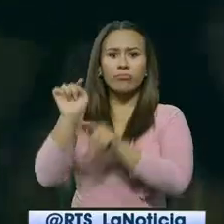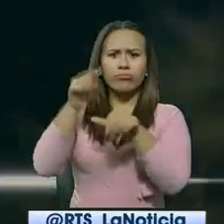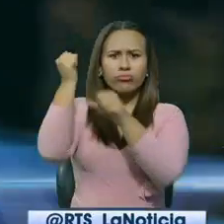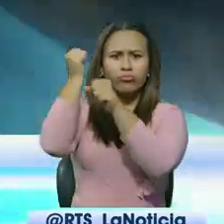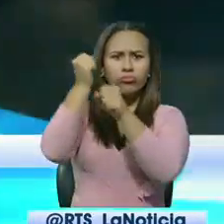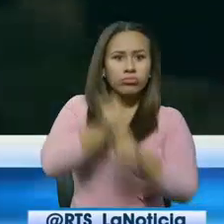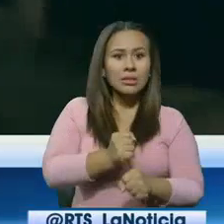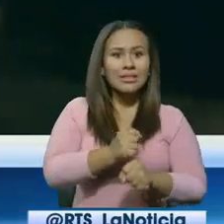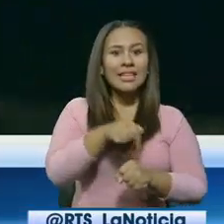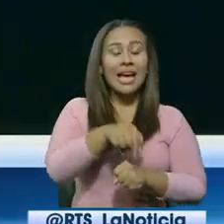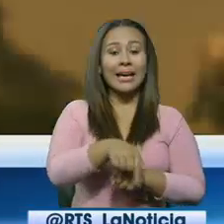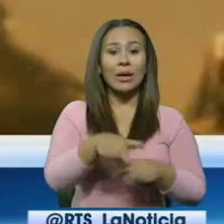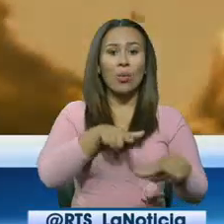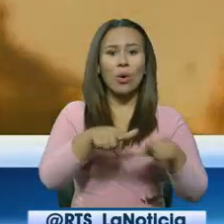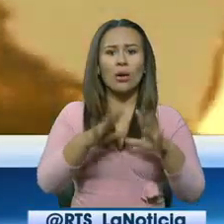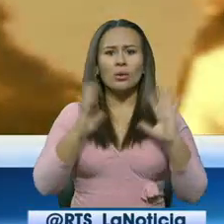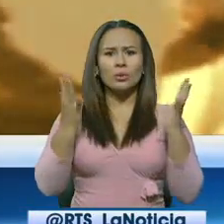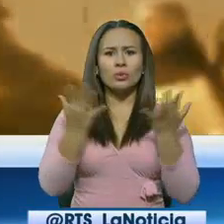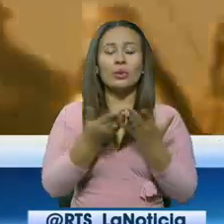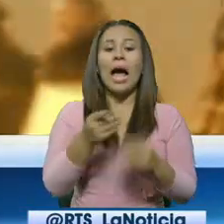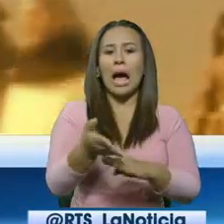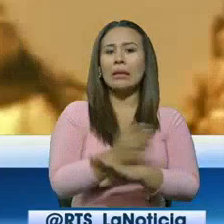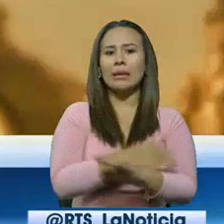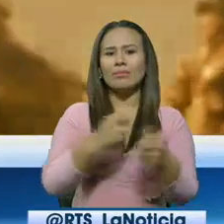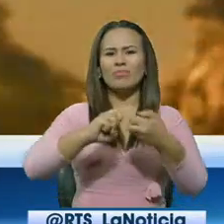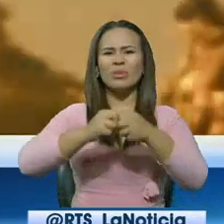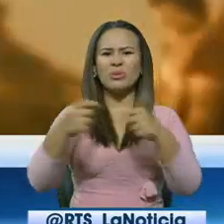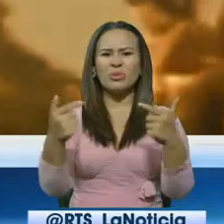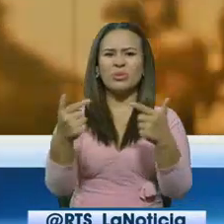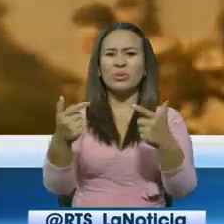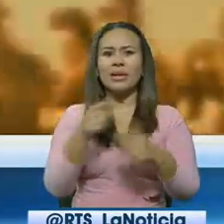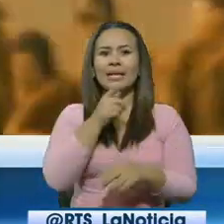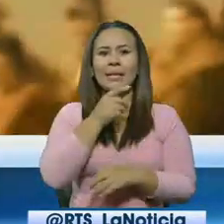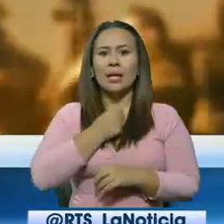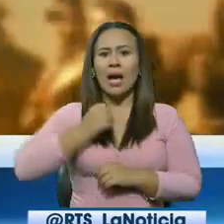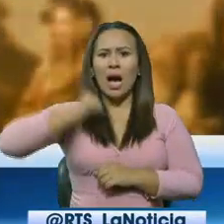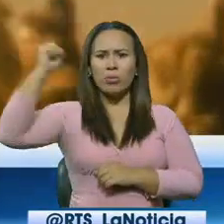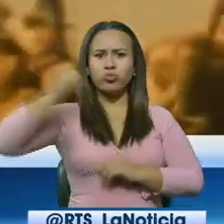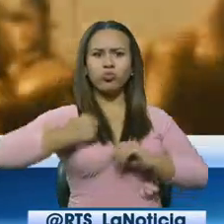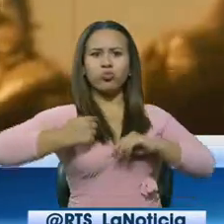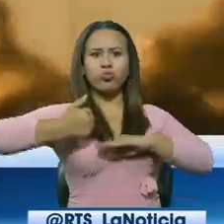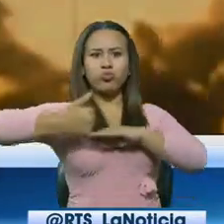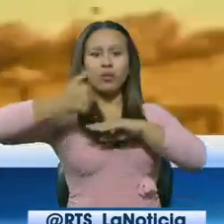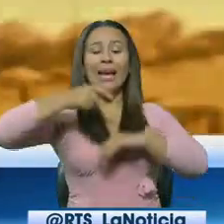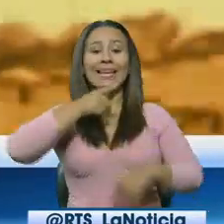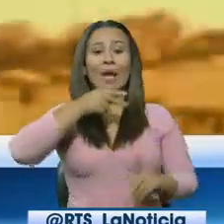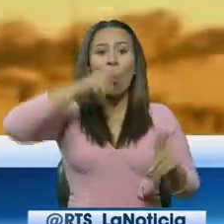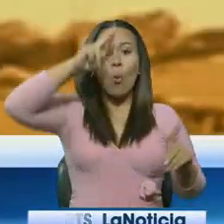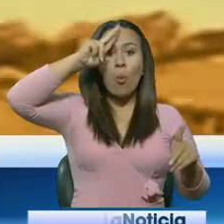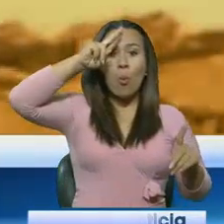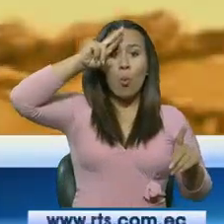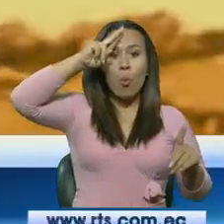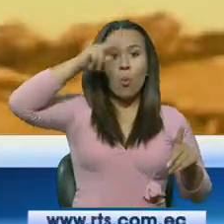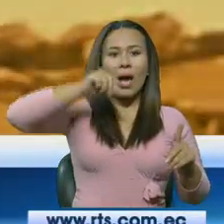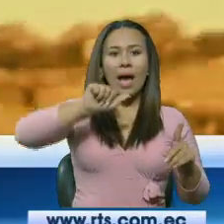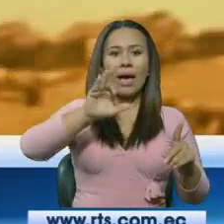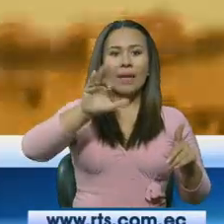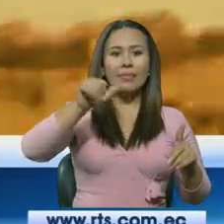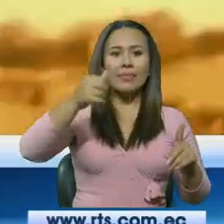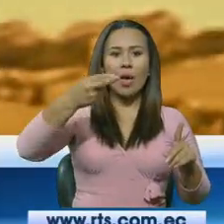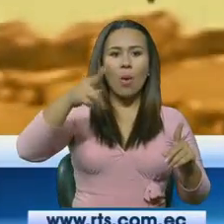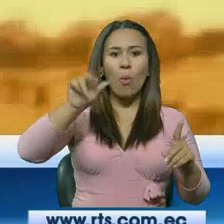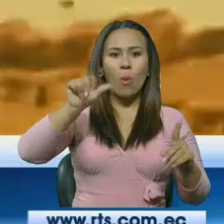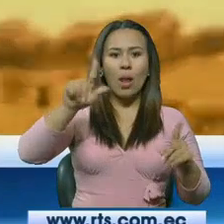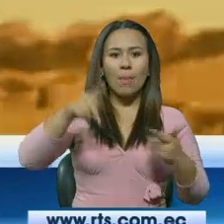Inca, que estaba envuelto en una guerra civil provocada por la pugna de poder entre Atahualpa y su hermano Huáscar. La conquista